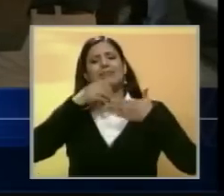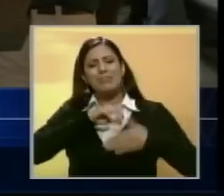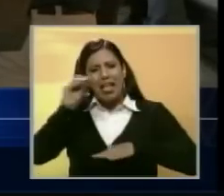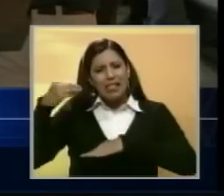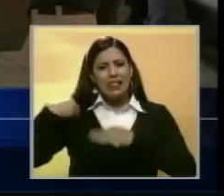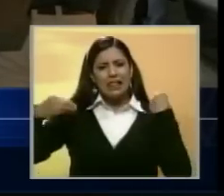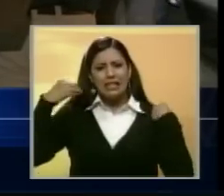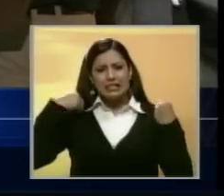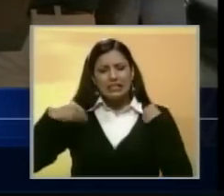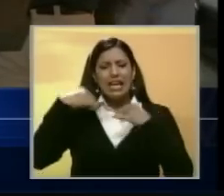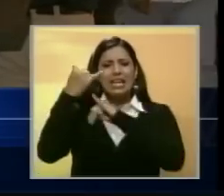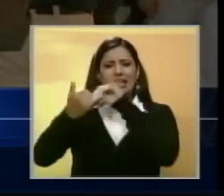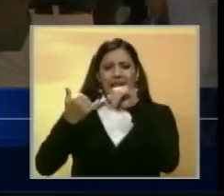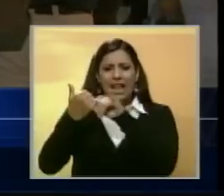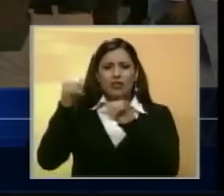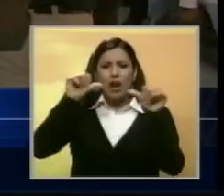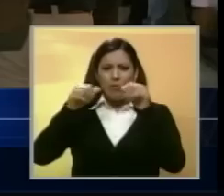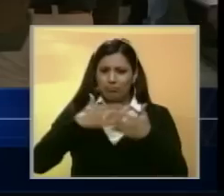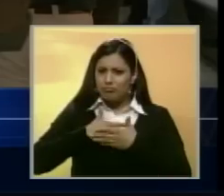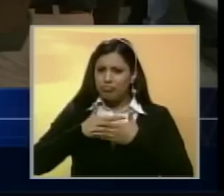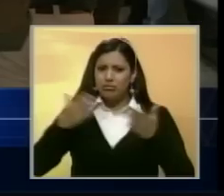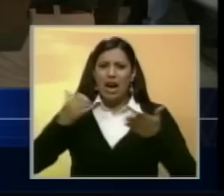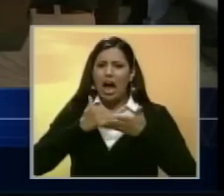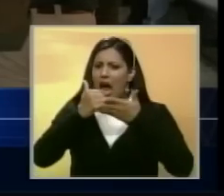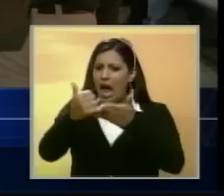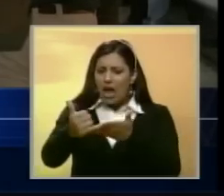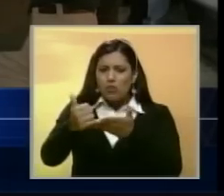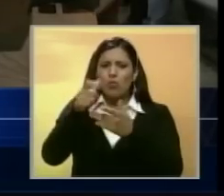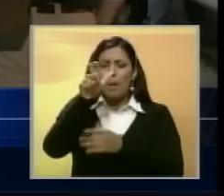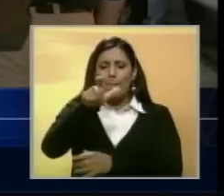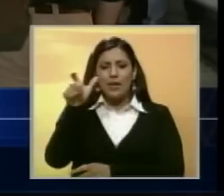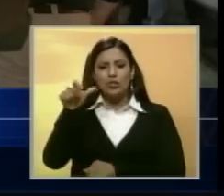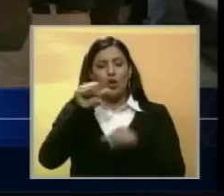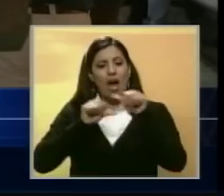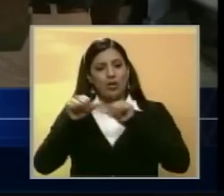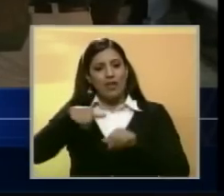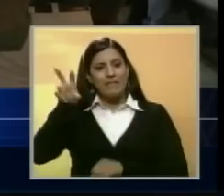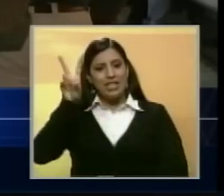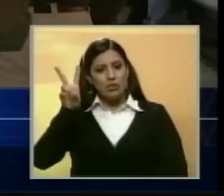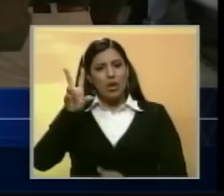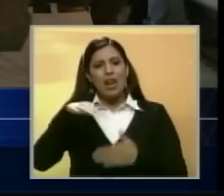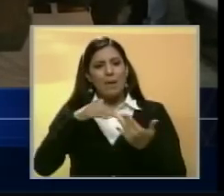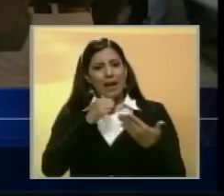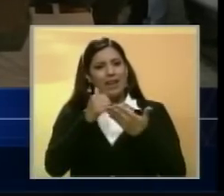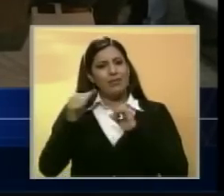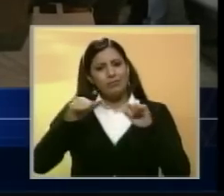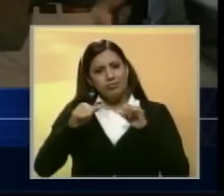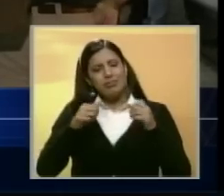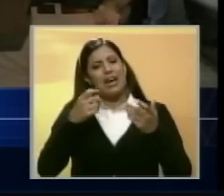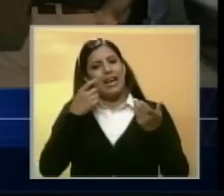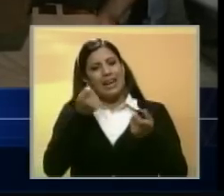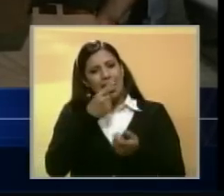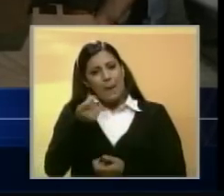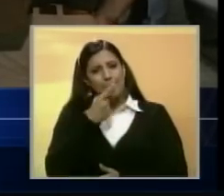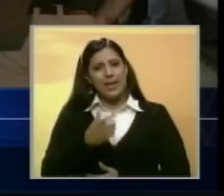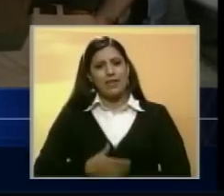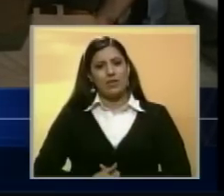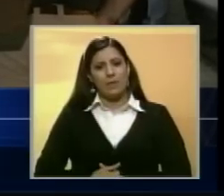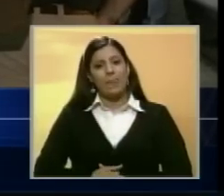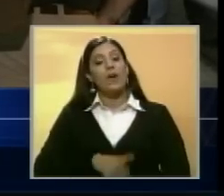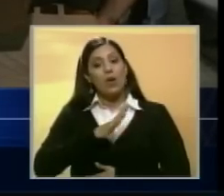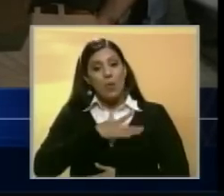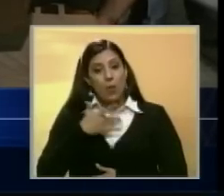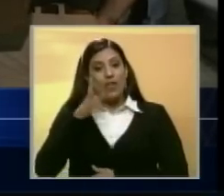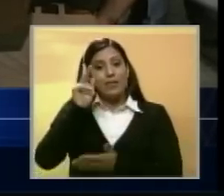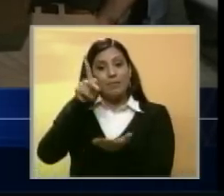existen laboratorios internacionales que están dispuestos a asociarse con laboratorios venezolanos para reactivar la producción de medicamentos y